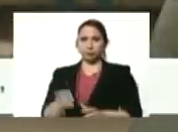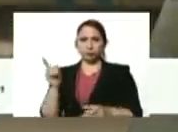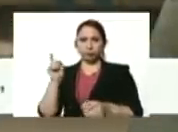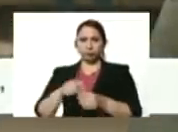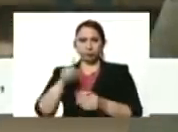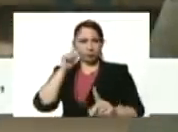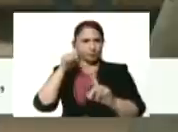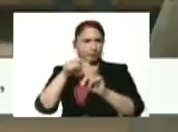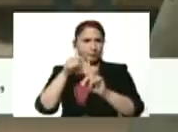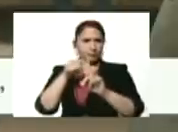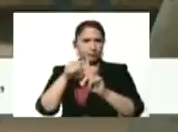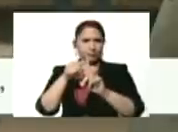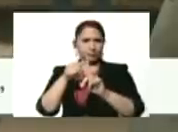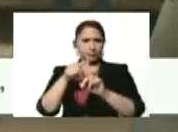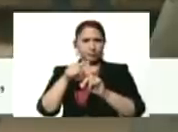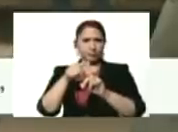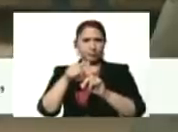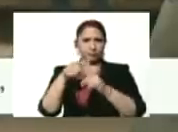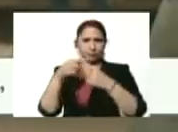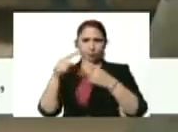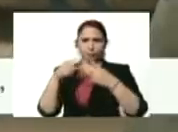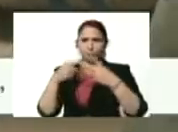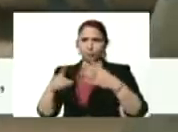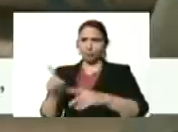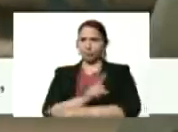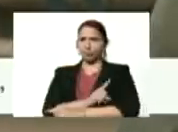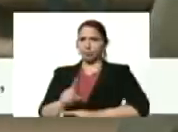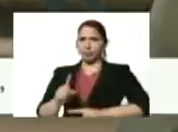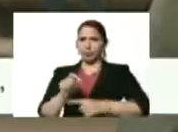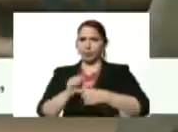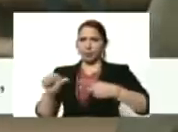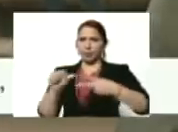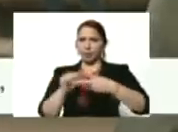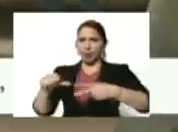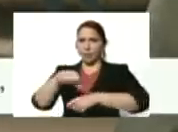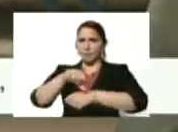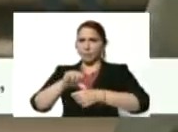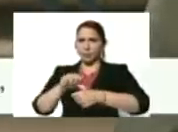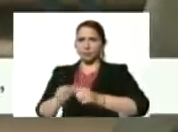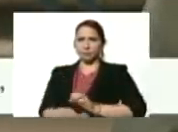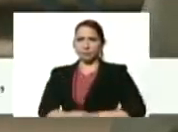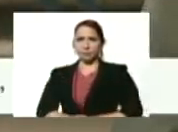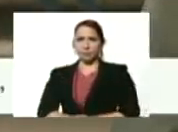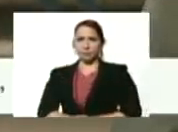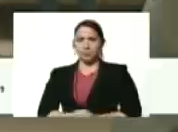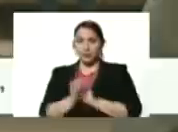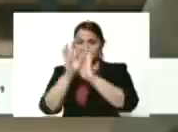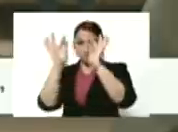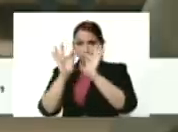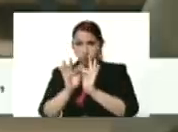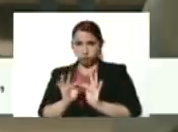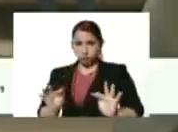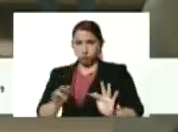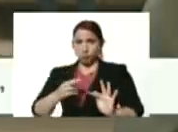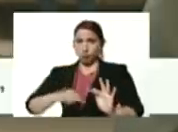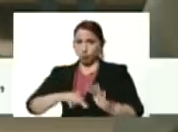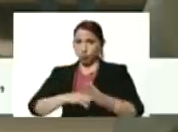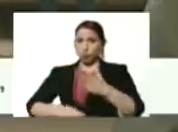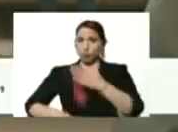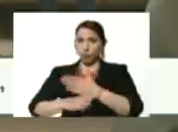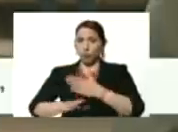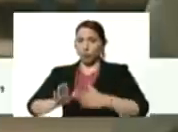alcanzar objetivos de inmediato en el área de operaciones. De esta manera vamos a